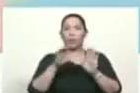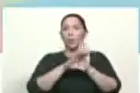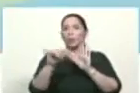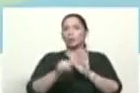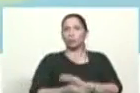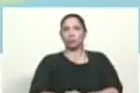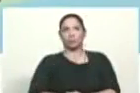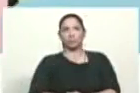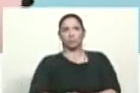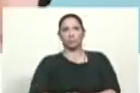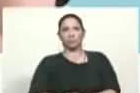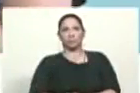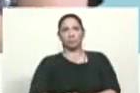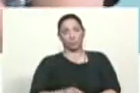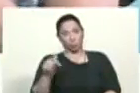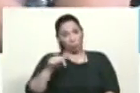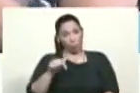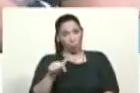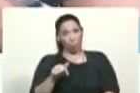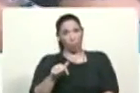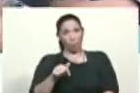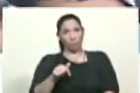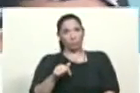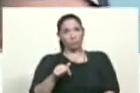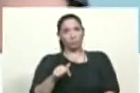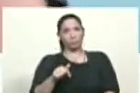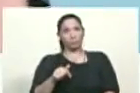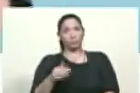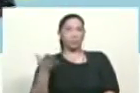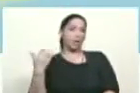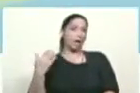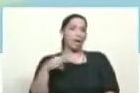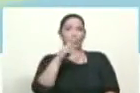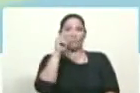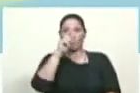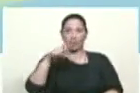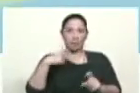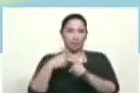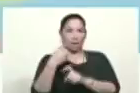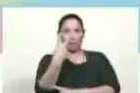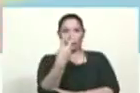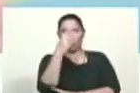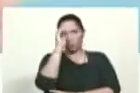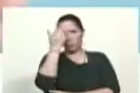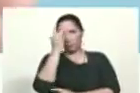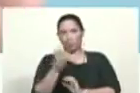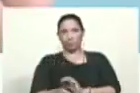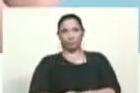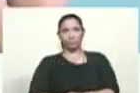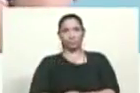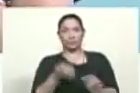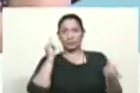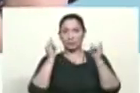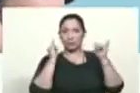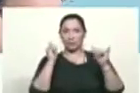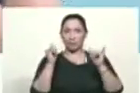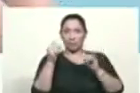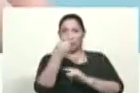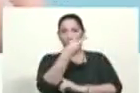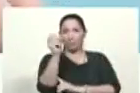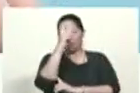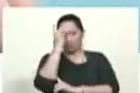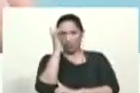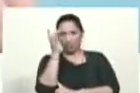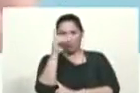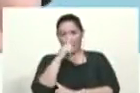constituyente es hoy, como lo fue hace 20 años, hace el 2 de febrero, celebramos 20 años de la